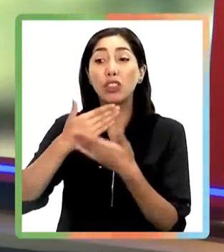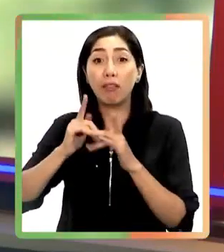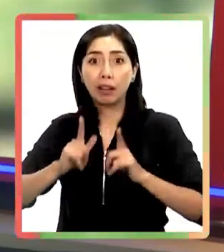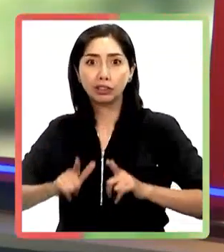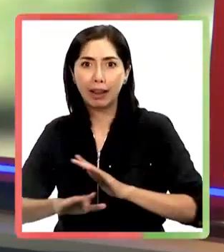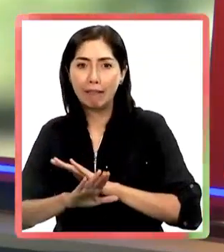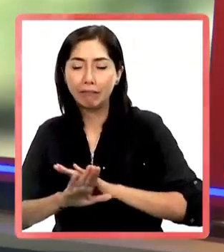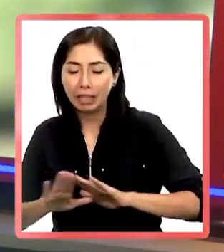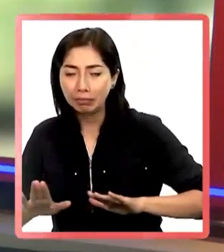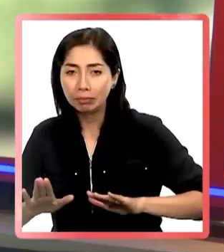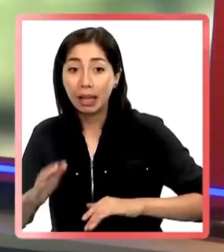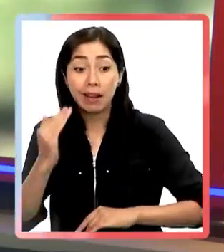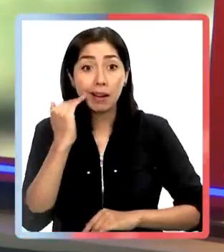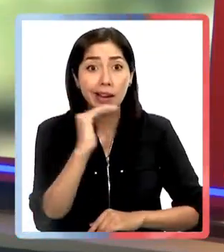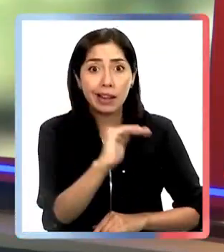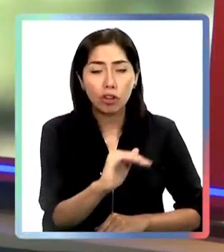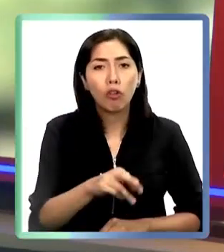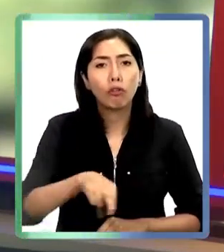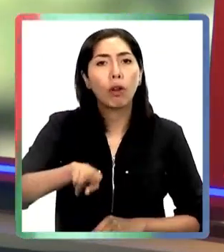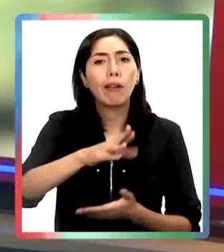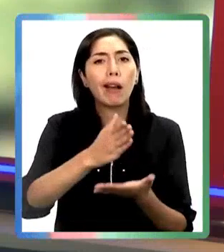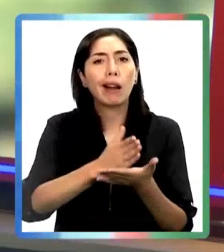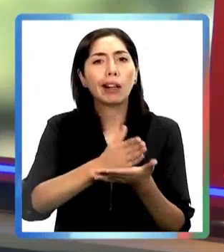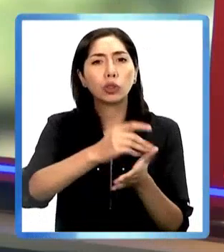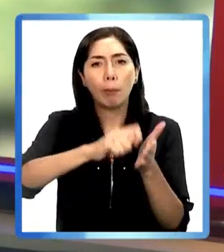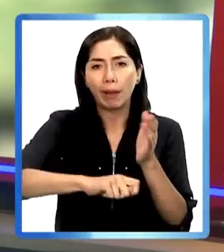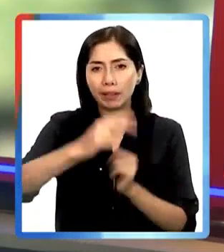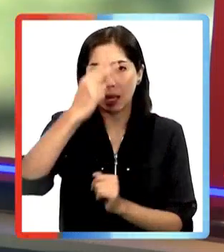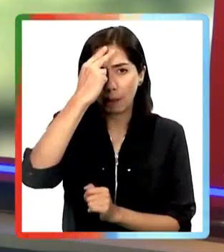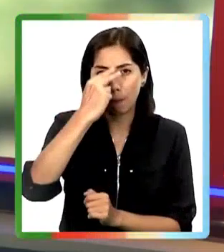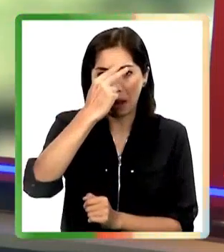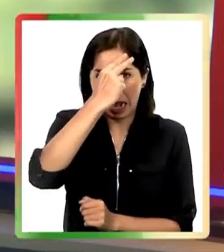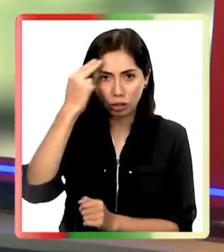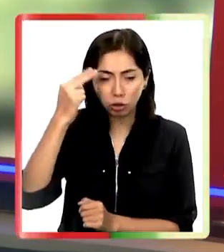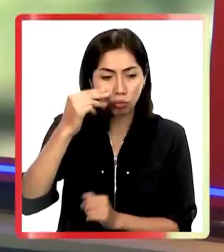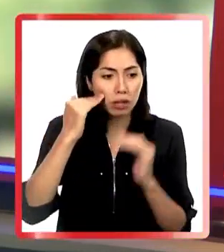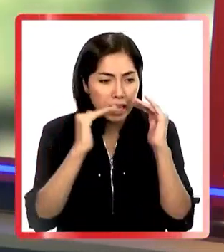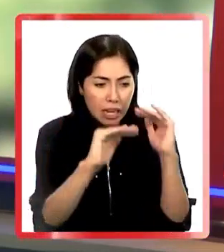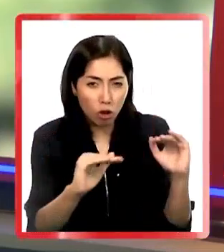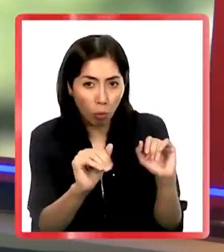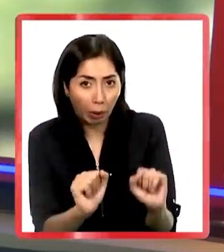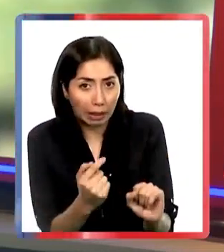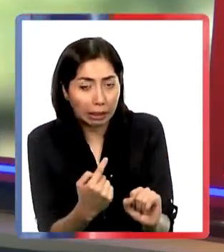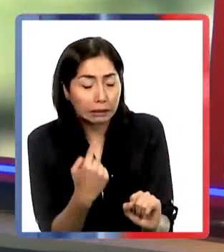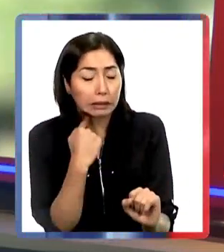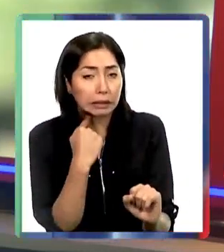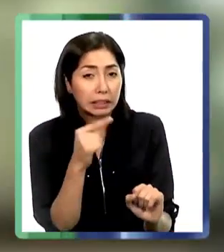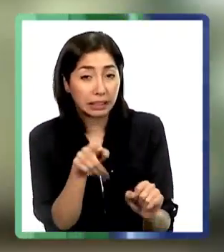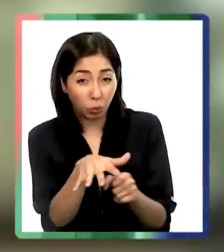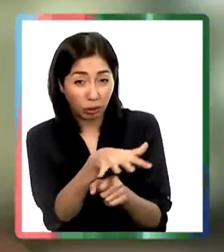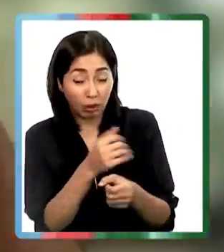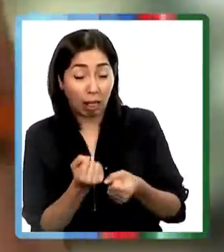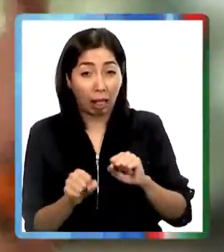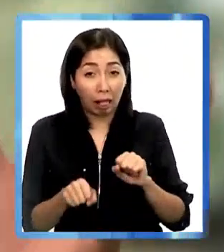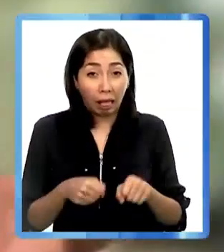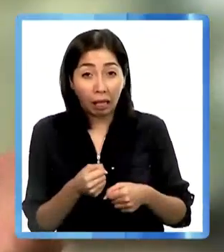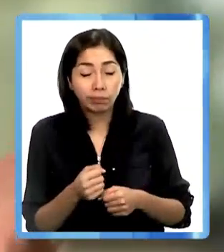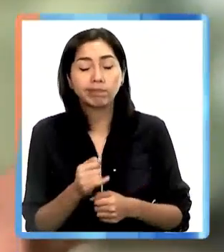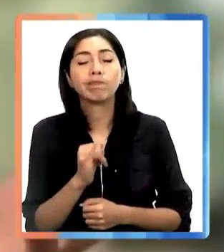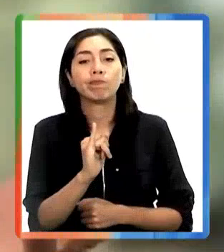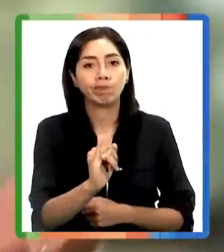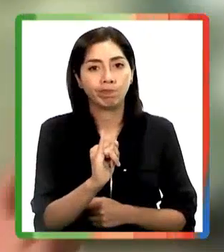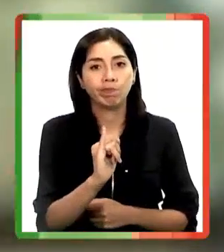post-vacacional. Los niños volvieron a clases en marzo. Doctor, ¿son más propensos los niños a sufrir este síndrome? En general,